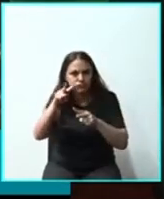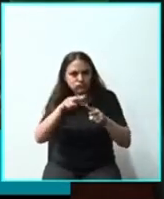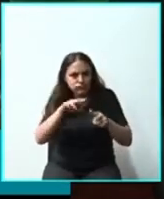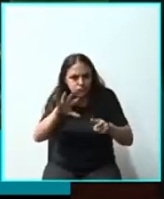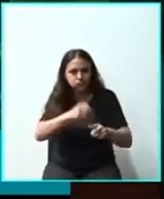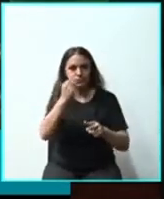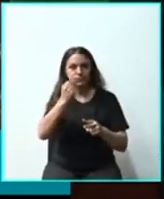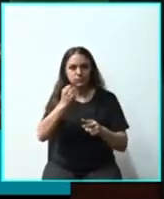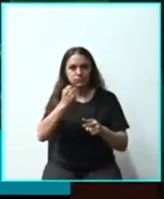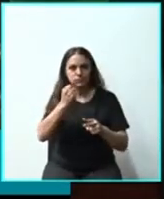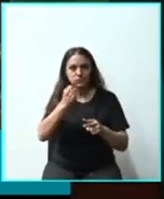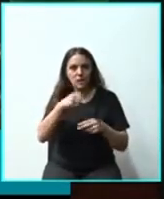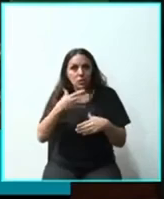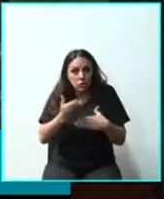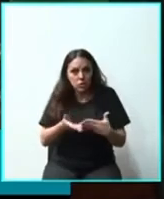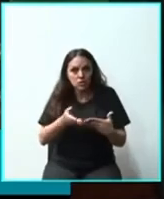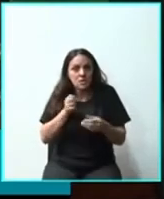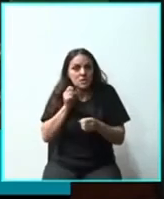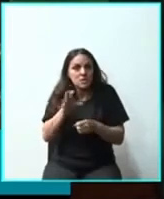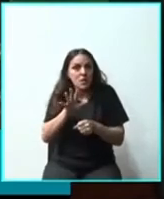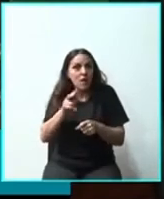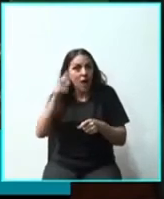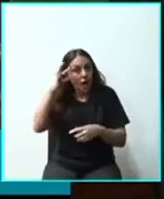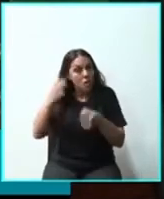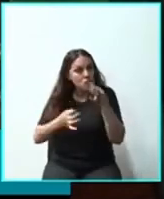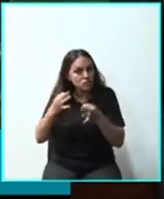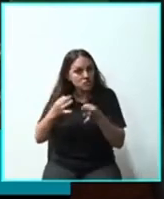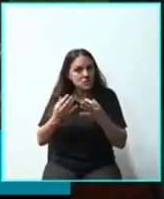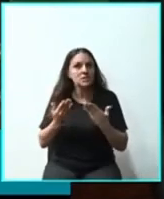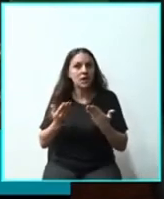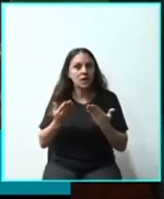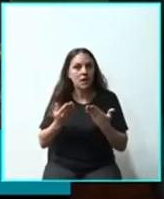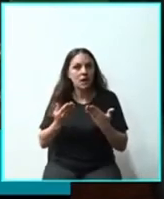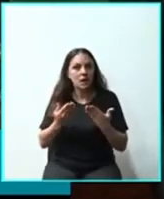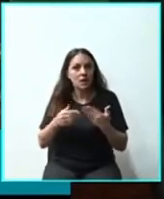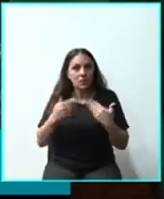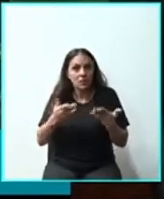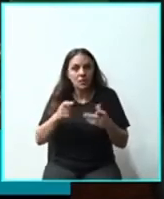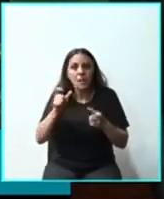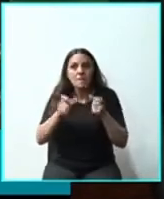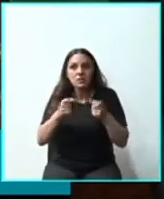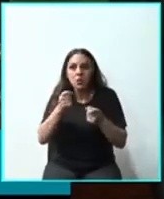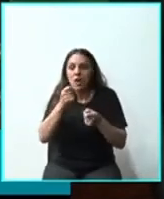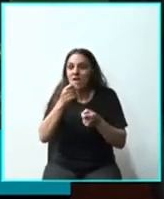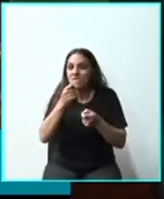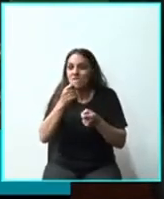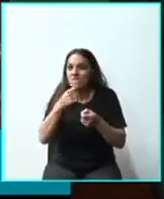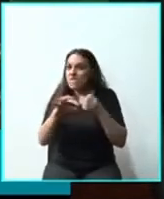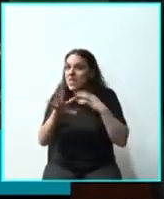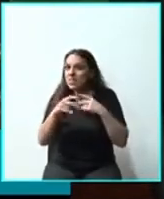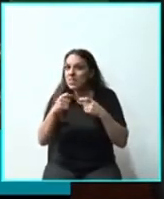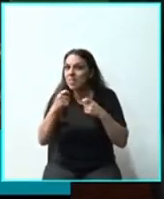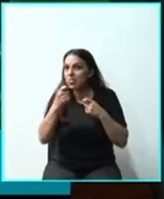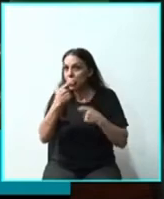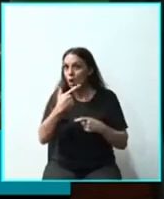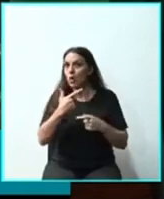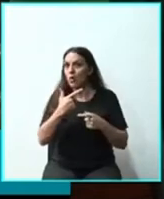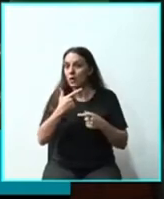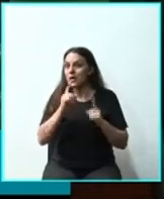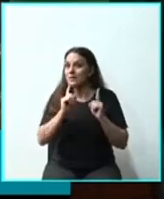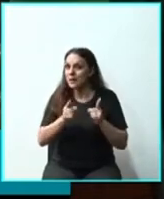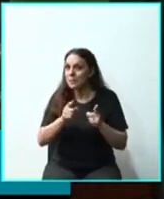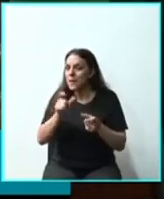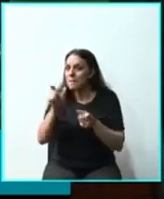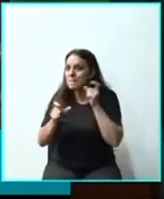la justicia. Estamos hablando de que se pudieron detener a narcos, que se pudieron detener autores